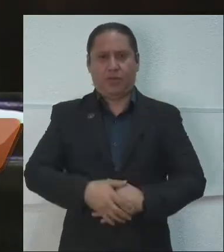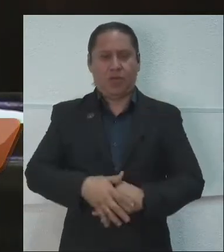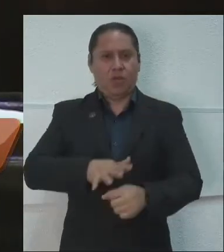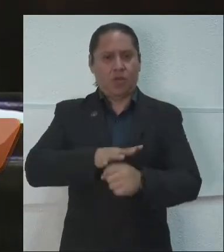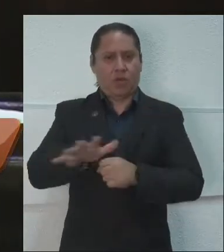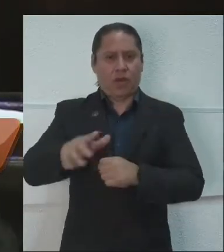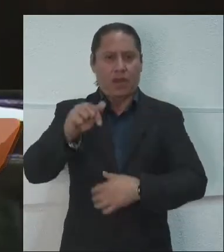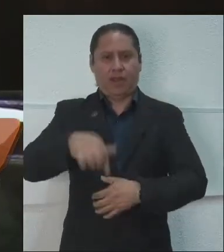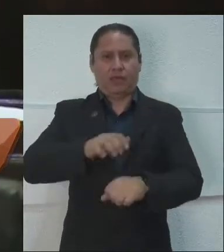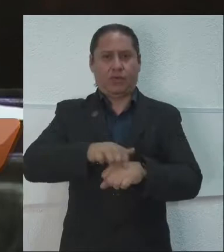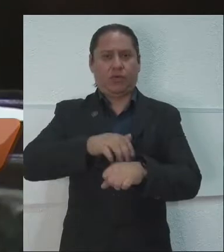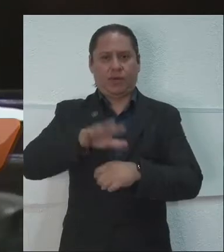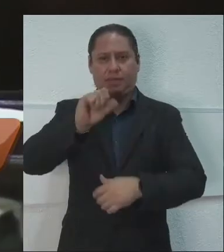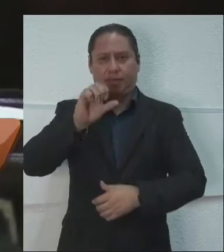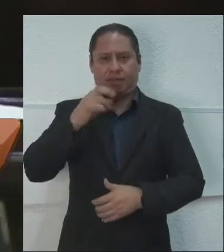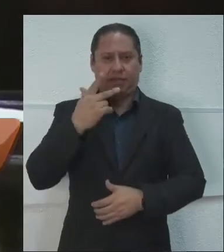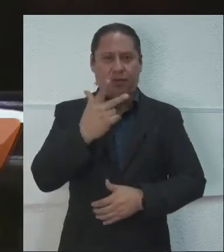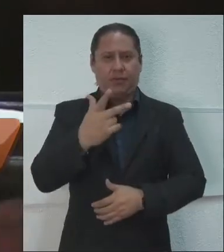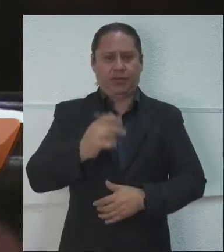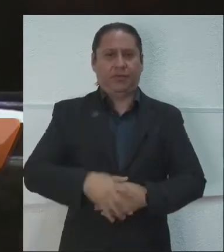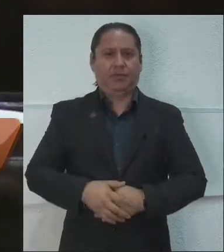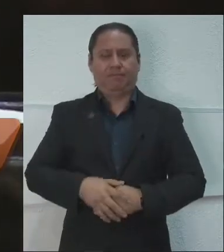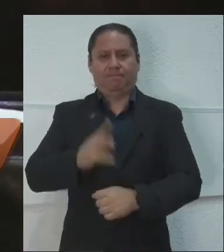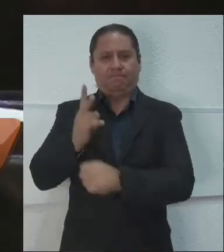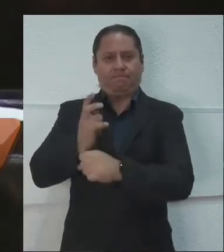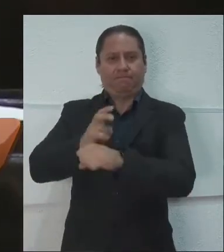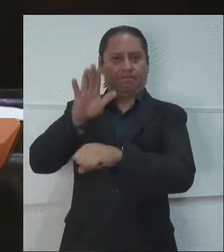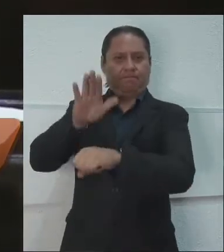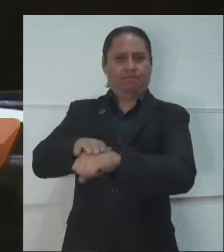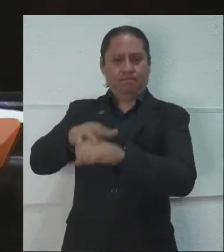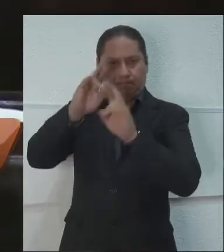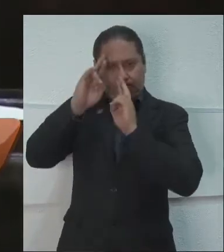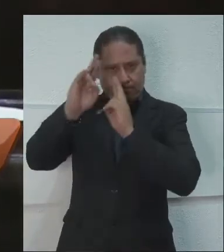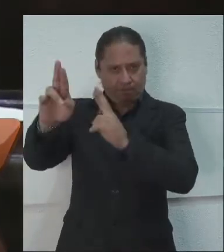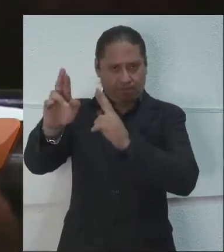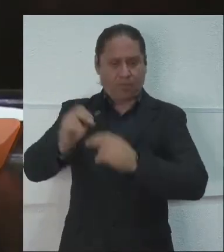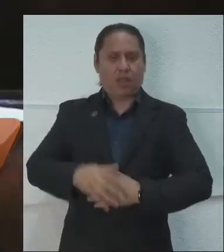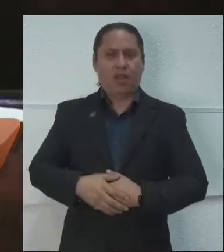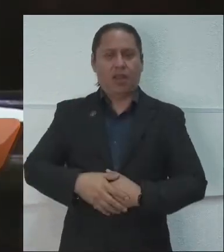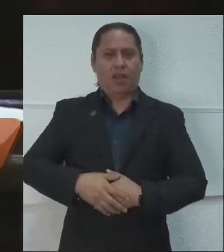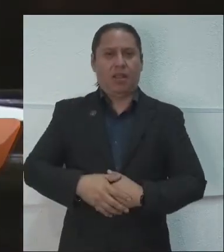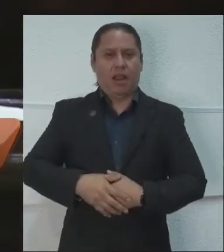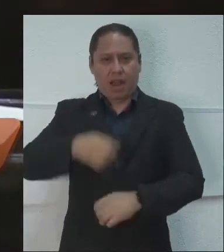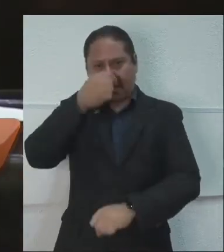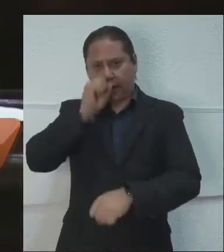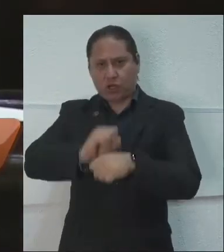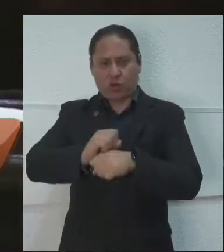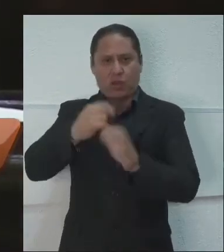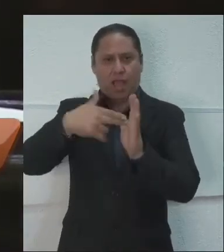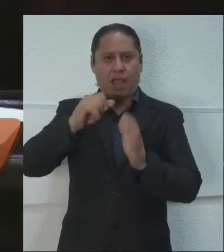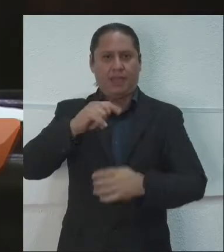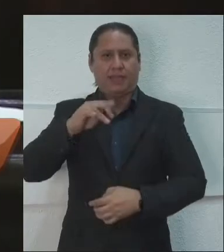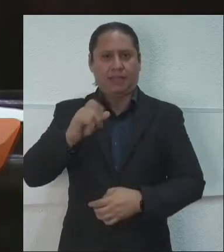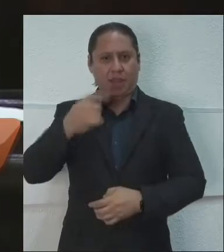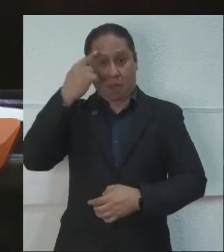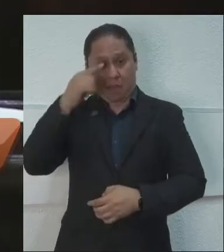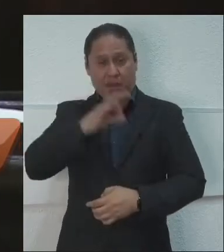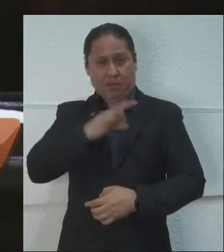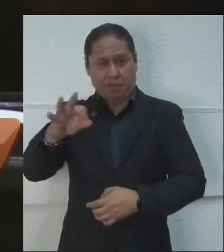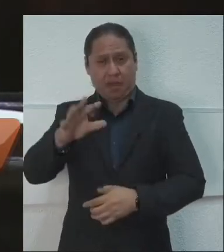el que esta 68ª Legislatura exhorta respetuosamente a la Secretaría de Hacienda para que